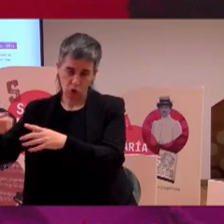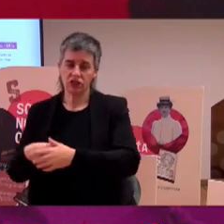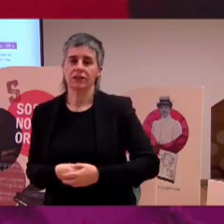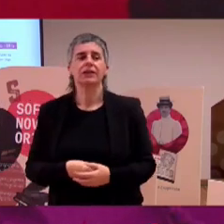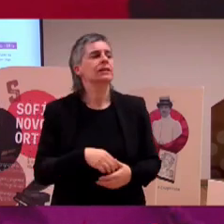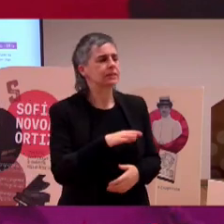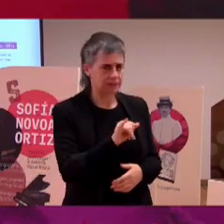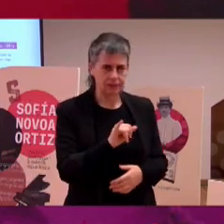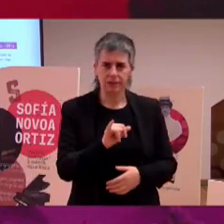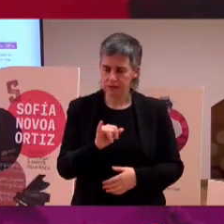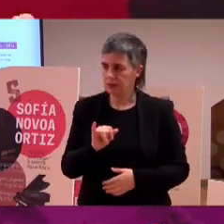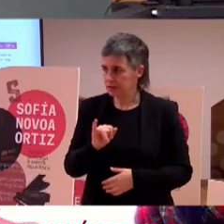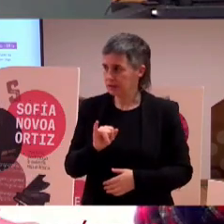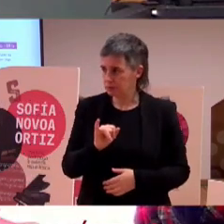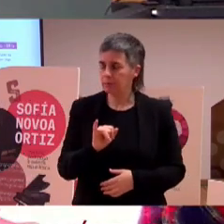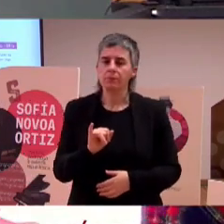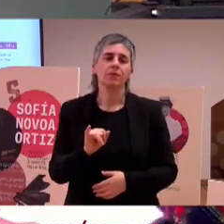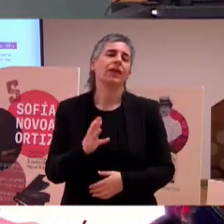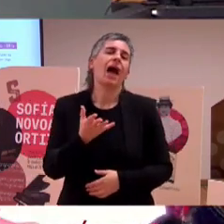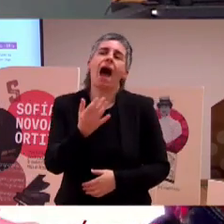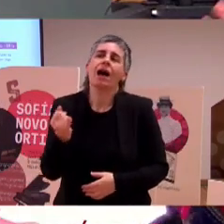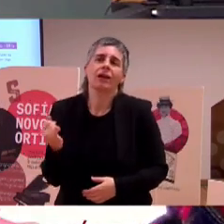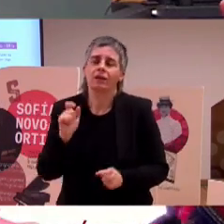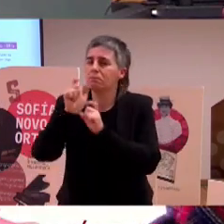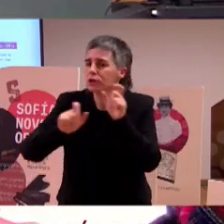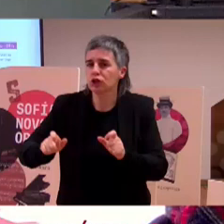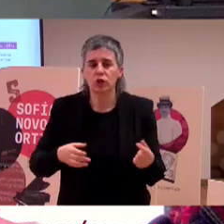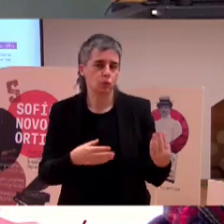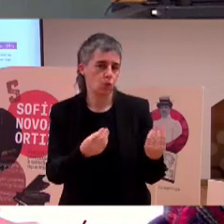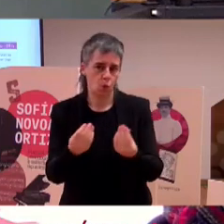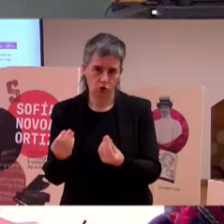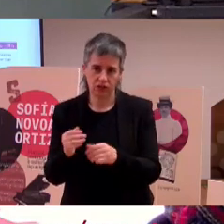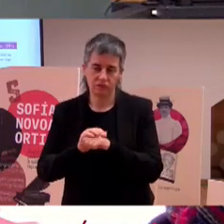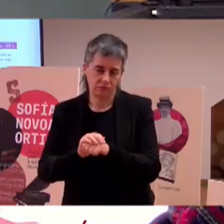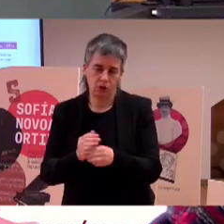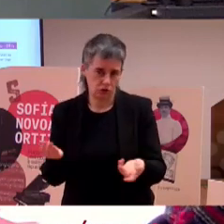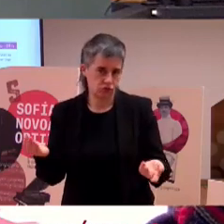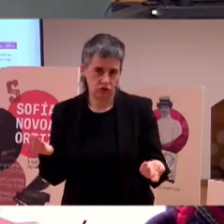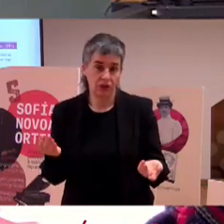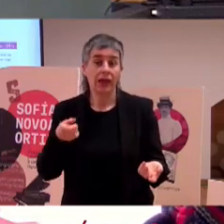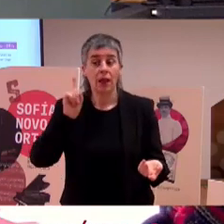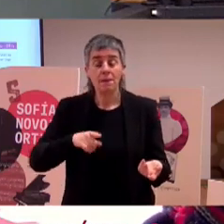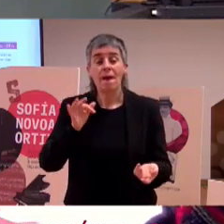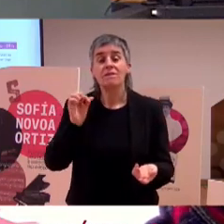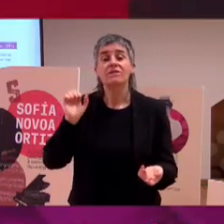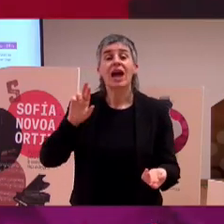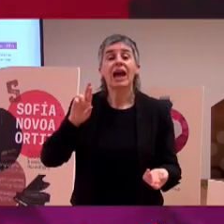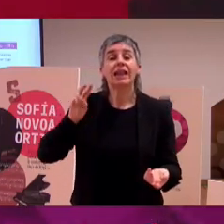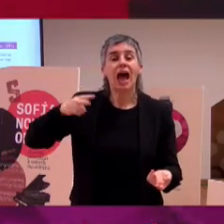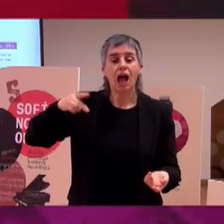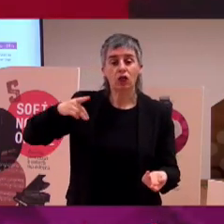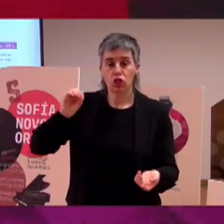Estaba Fernando de los Ríos. Moita xente que... Fernando de los Ríos. Que estaba... Carmen